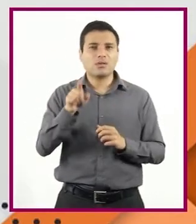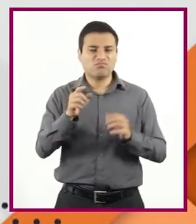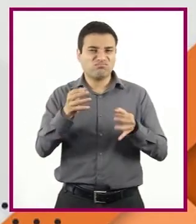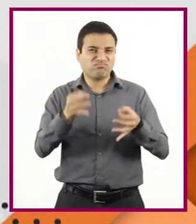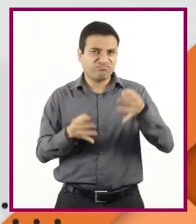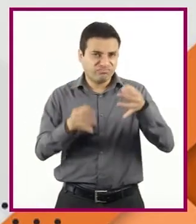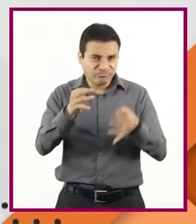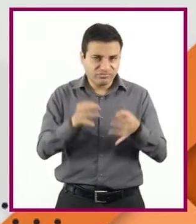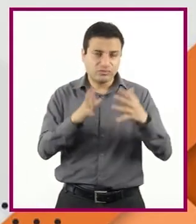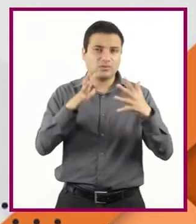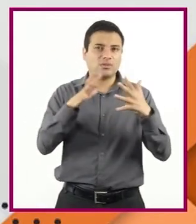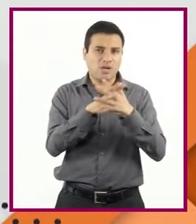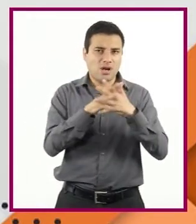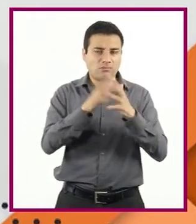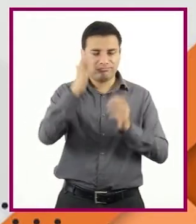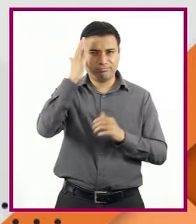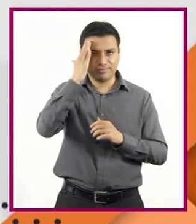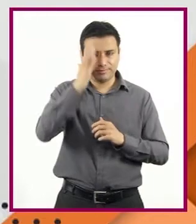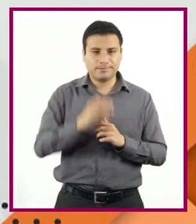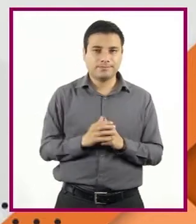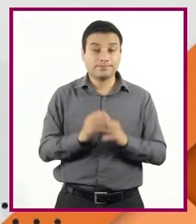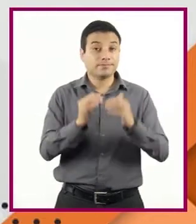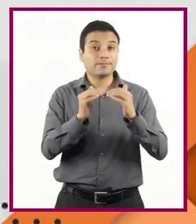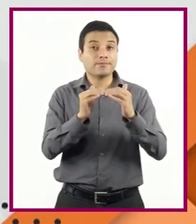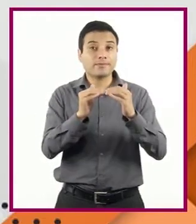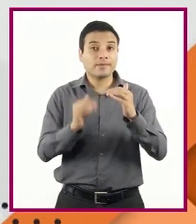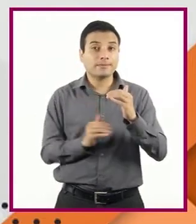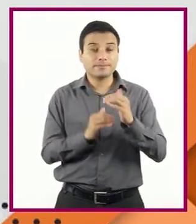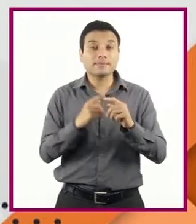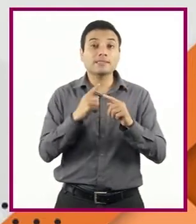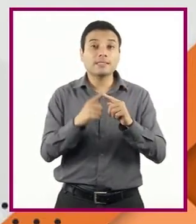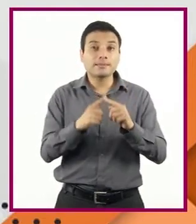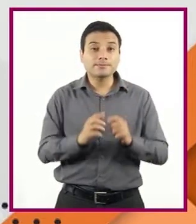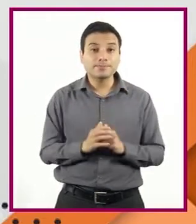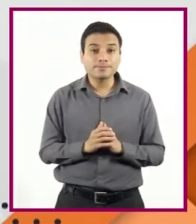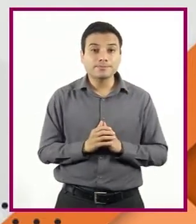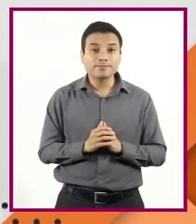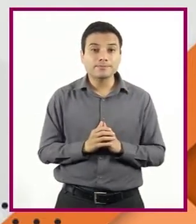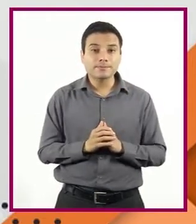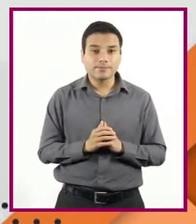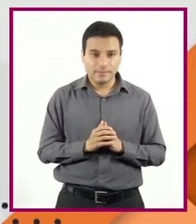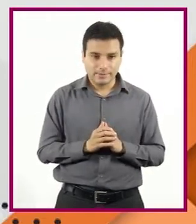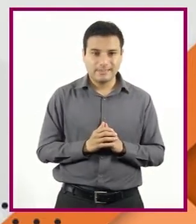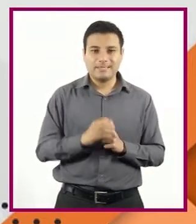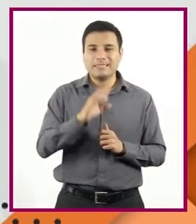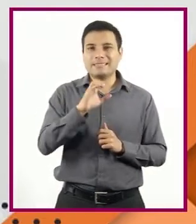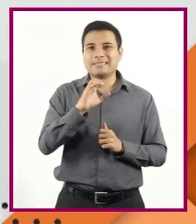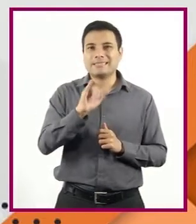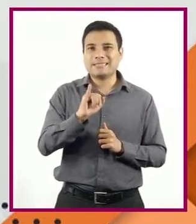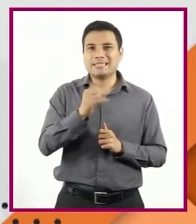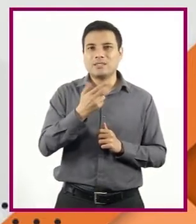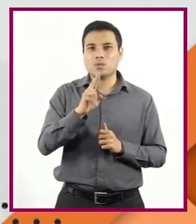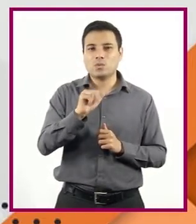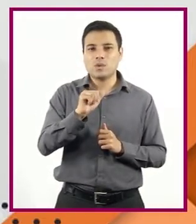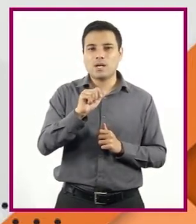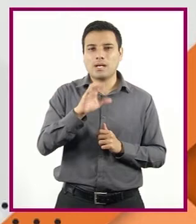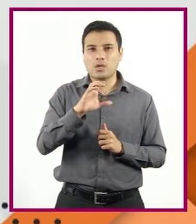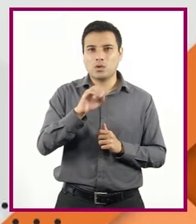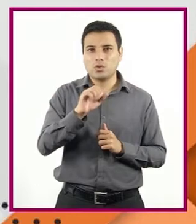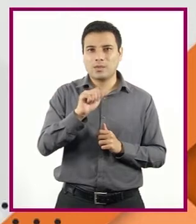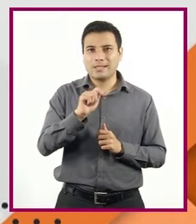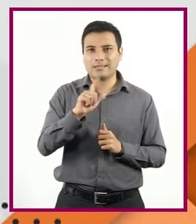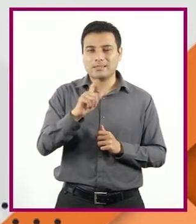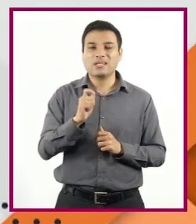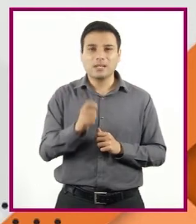guerra. Por debajo del tlatoani se encontraba el cihuacóatl, un sacerdote guerrero que participaba en las